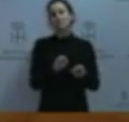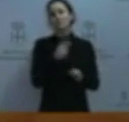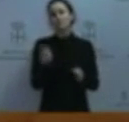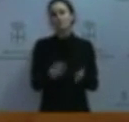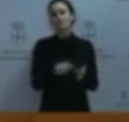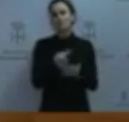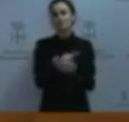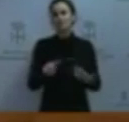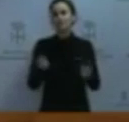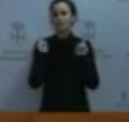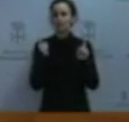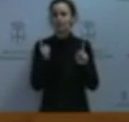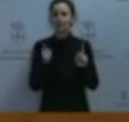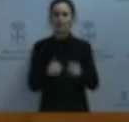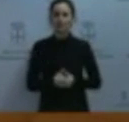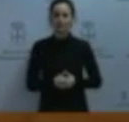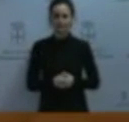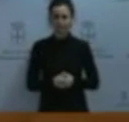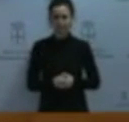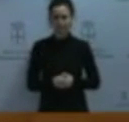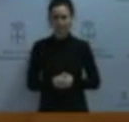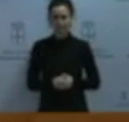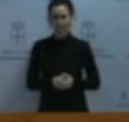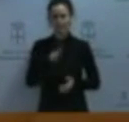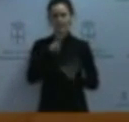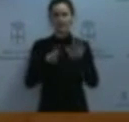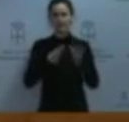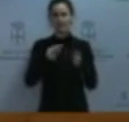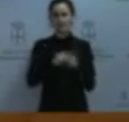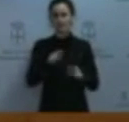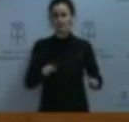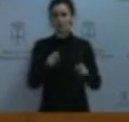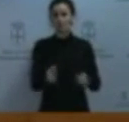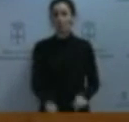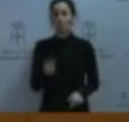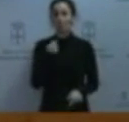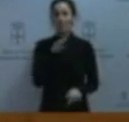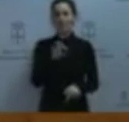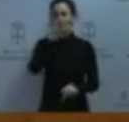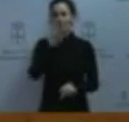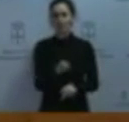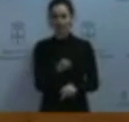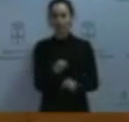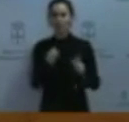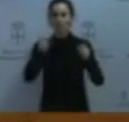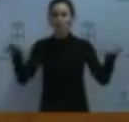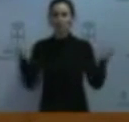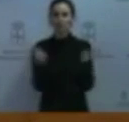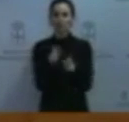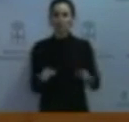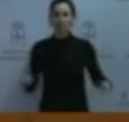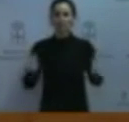2016 tiene cerca solamente de 27.000, casi ha perdido un 40% de su población. Así